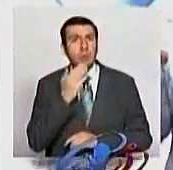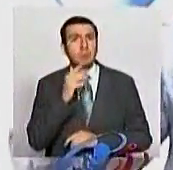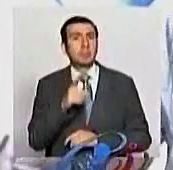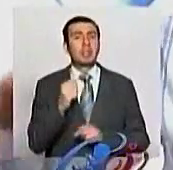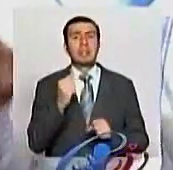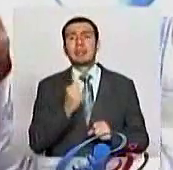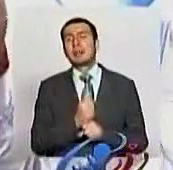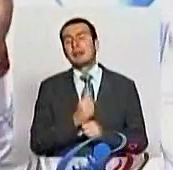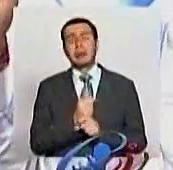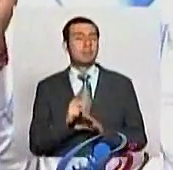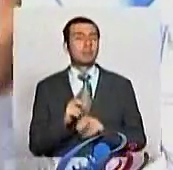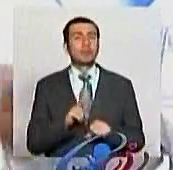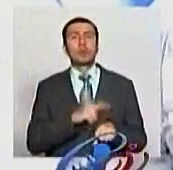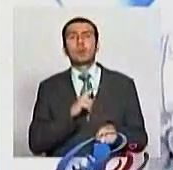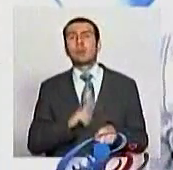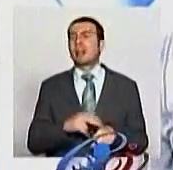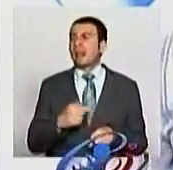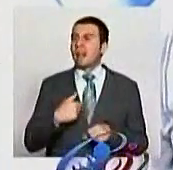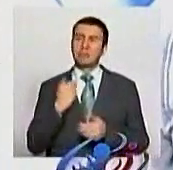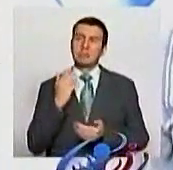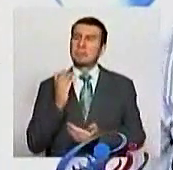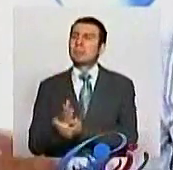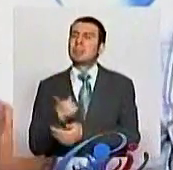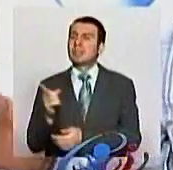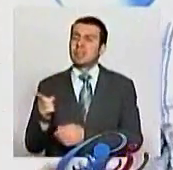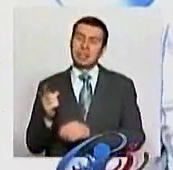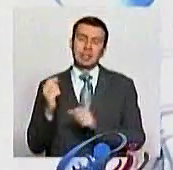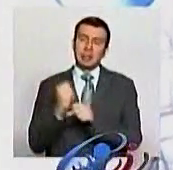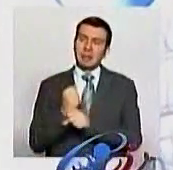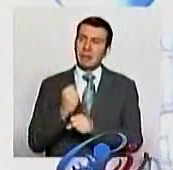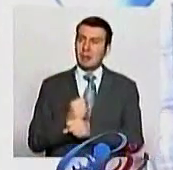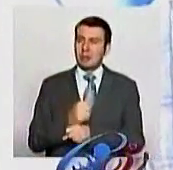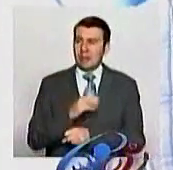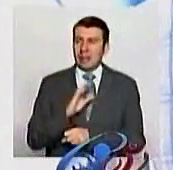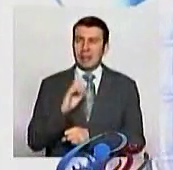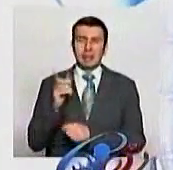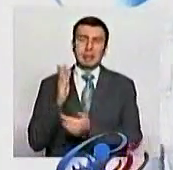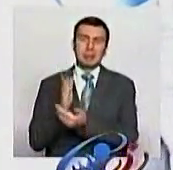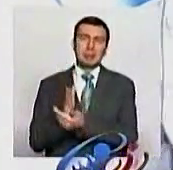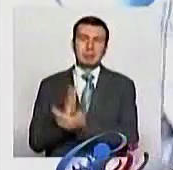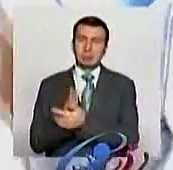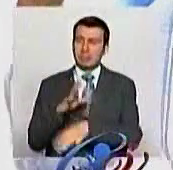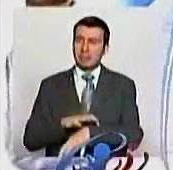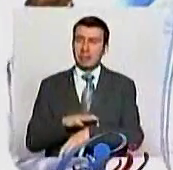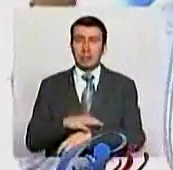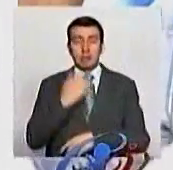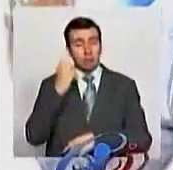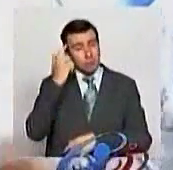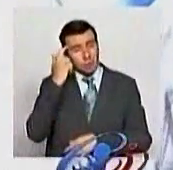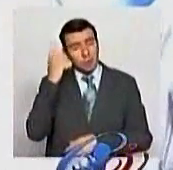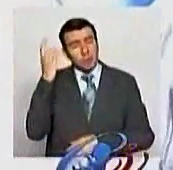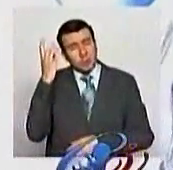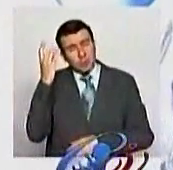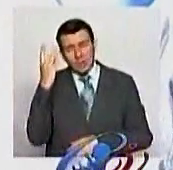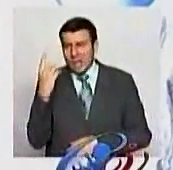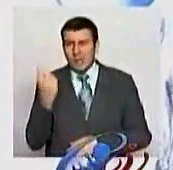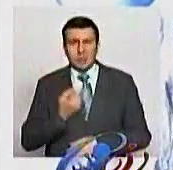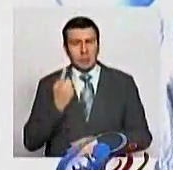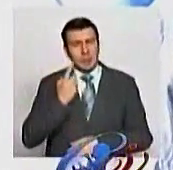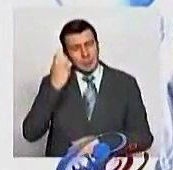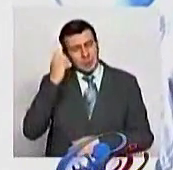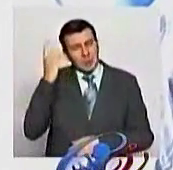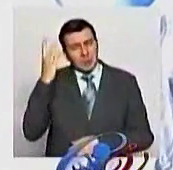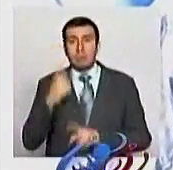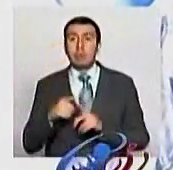casas, como yo nunca voy a control, como a mí nunca me toman la presión arterial, como el dolor de cabeza mío es de migraña, y resulta que es una